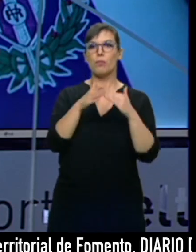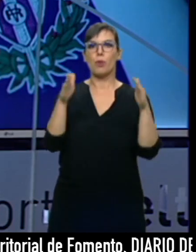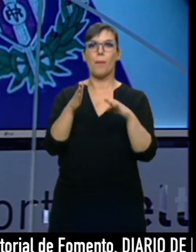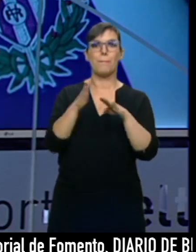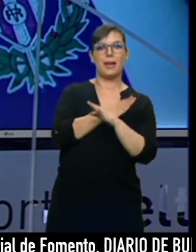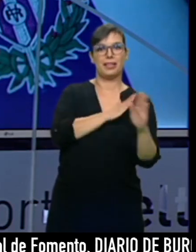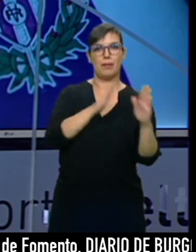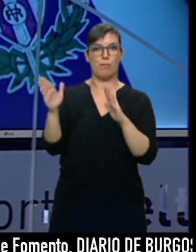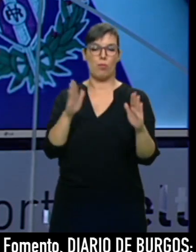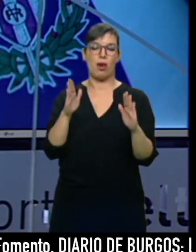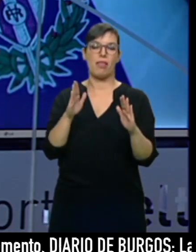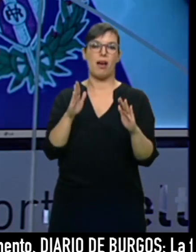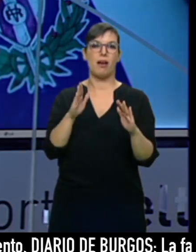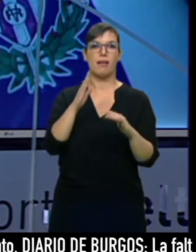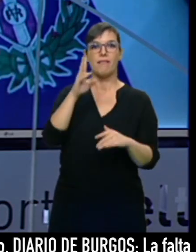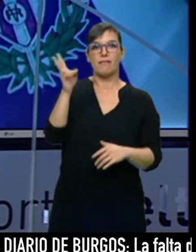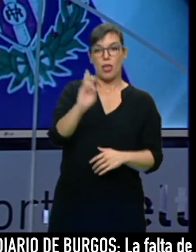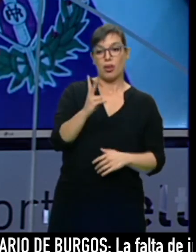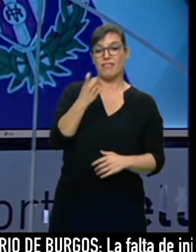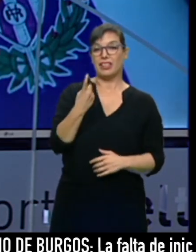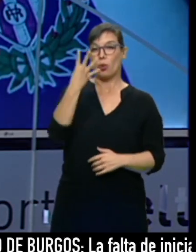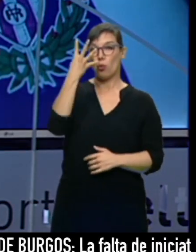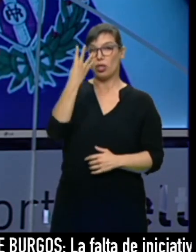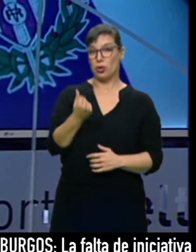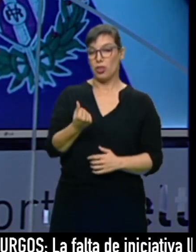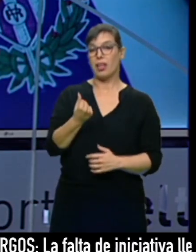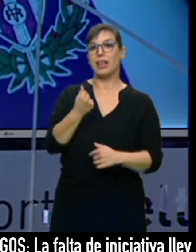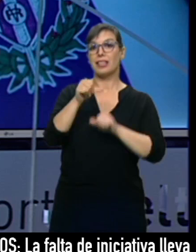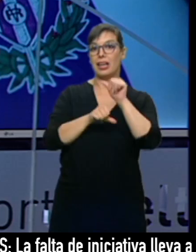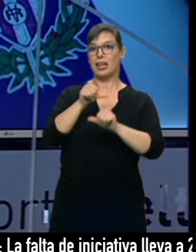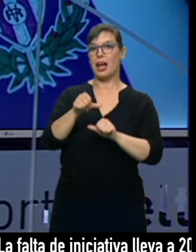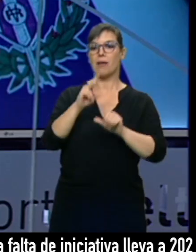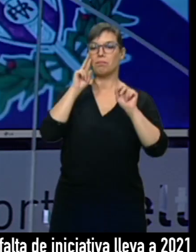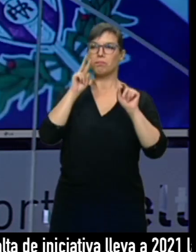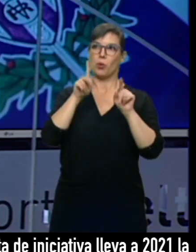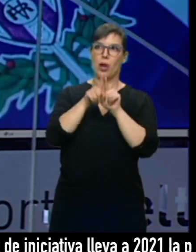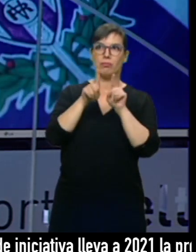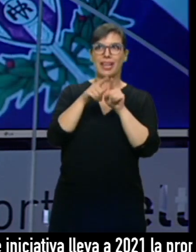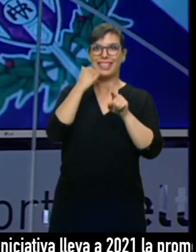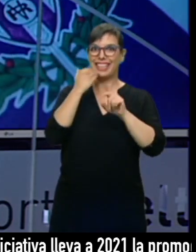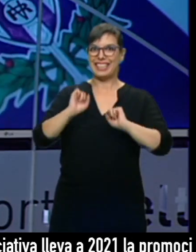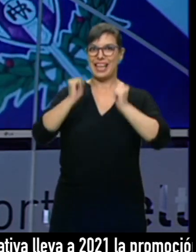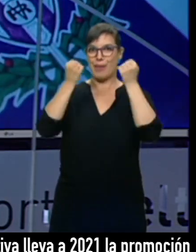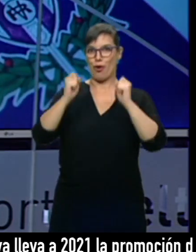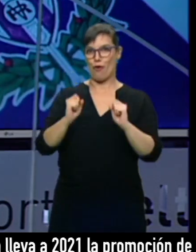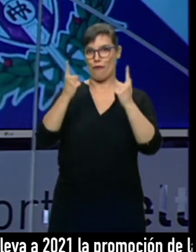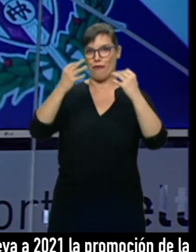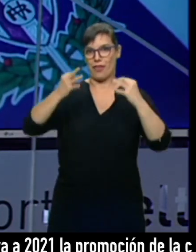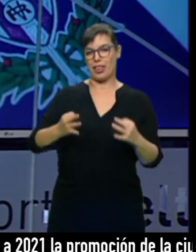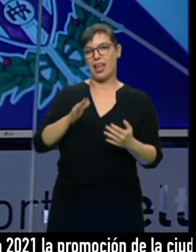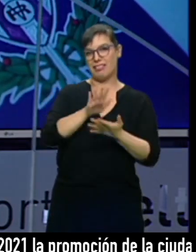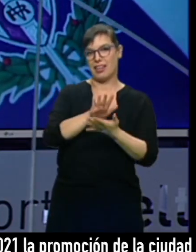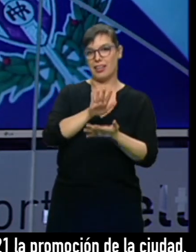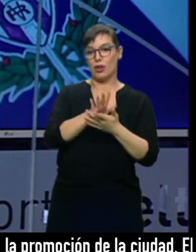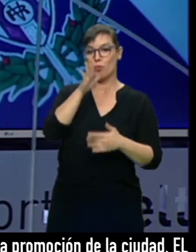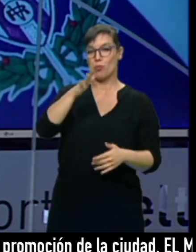del Real Valladolid, que afronta las 4 últimas jornadas de Liga con la tranquilidad de verse virtualmente salvado. Los de Sergio pueden sellar